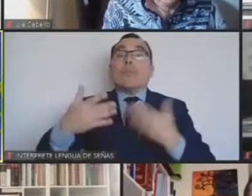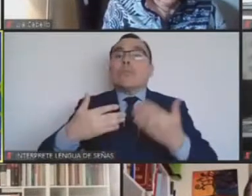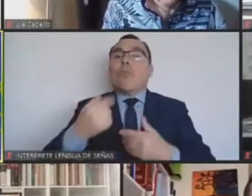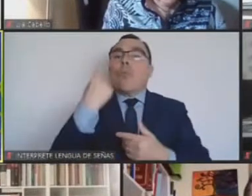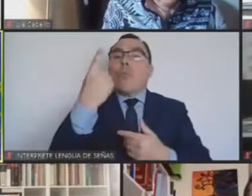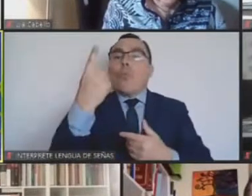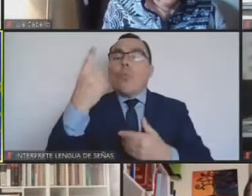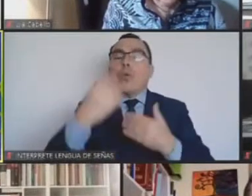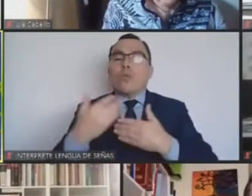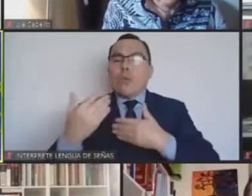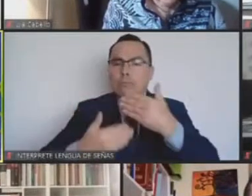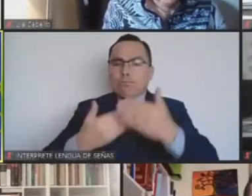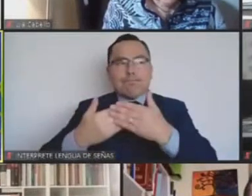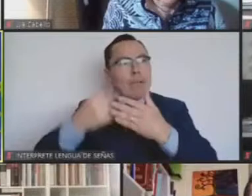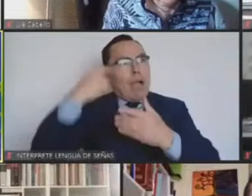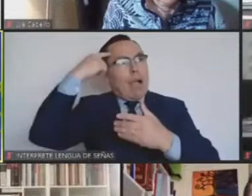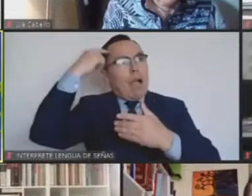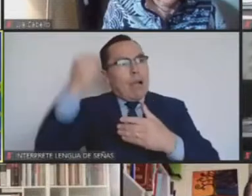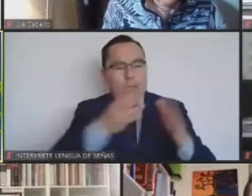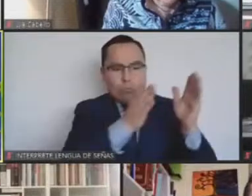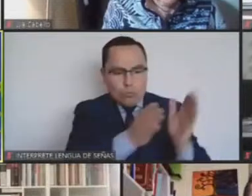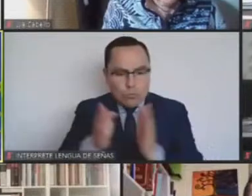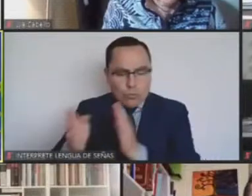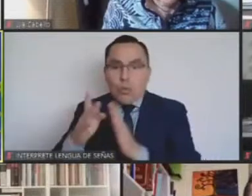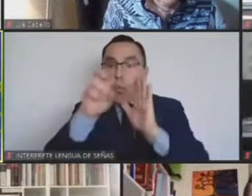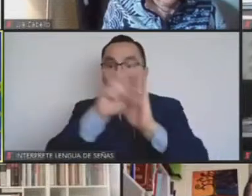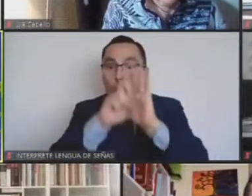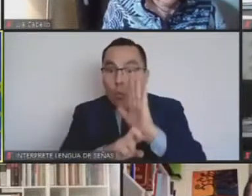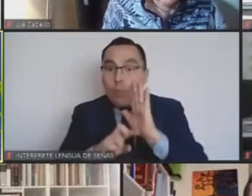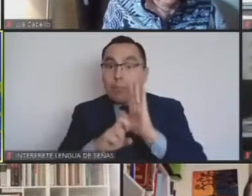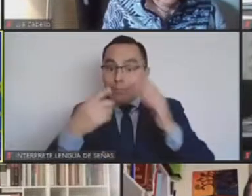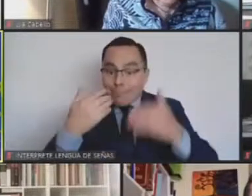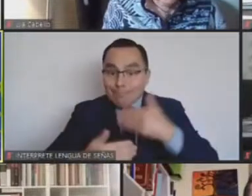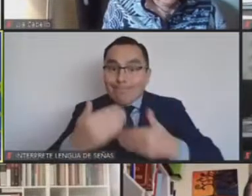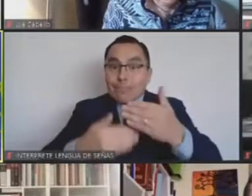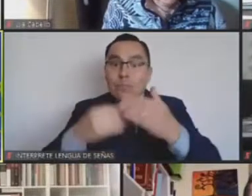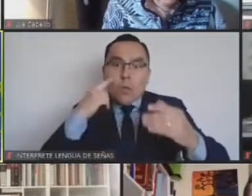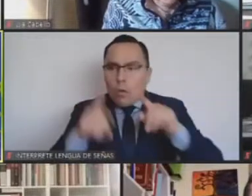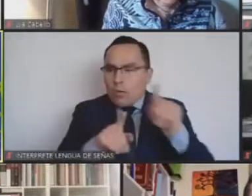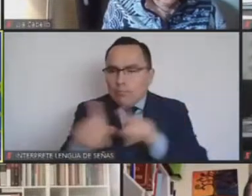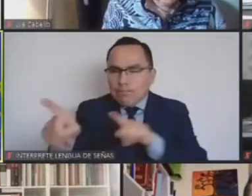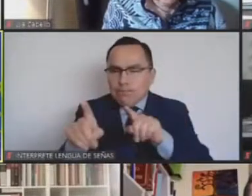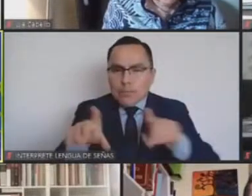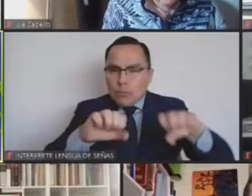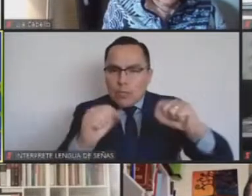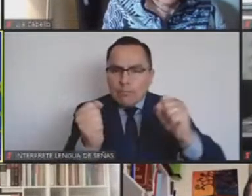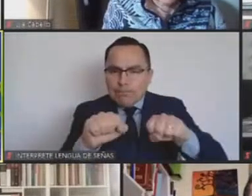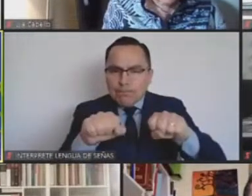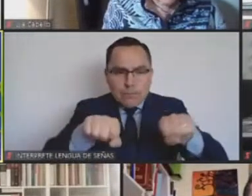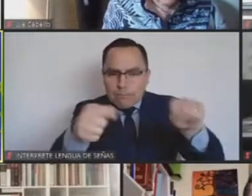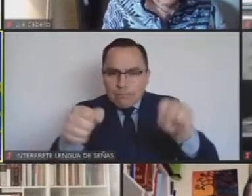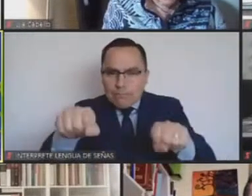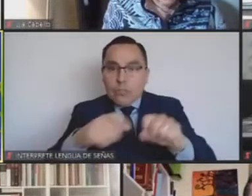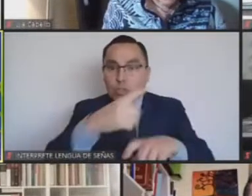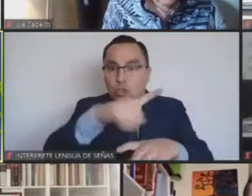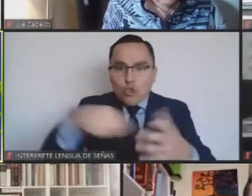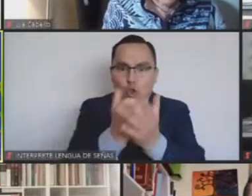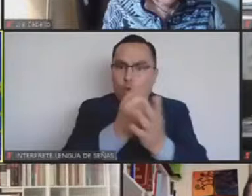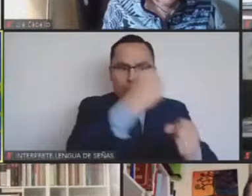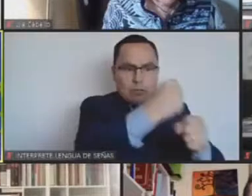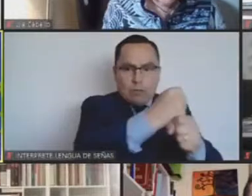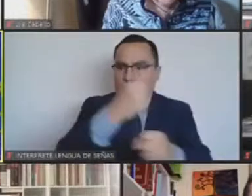la generación de un plan estratégico que pudiera articular los valiosos esfuerzos de todos los tribunales y unidades laborales del